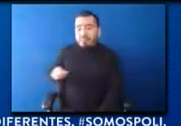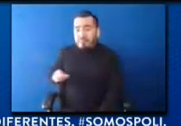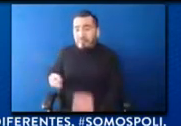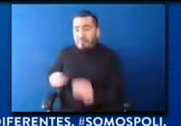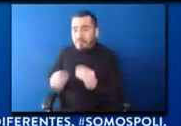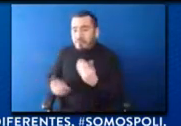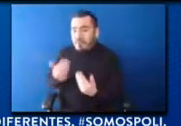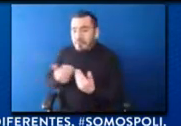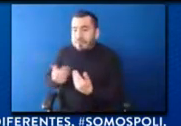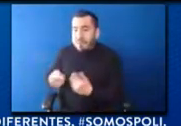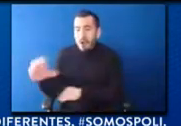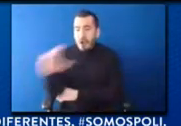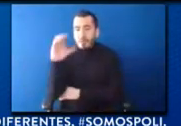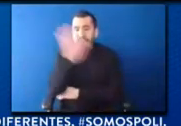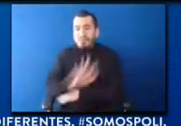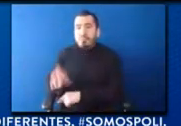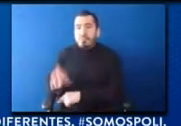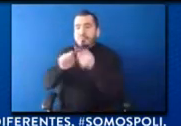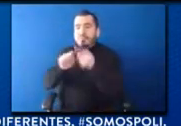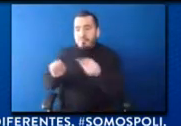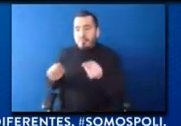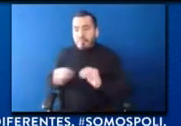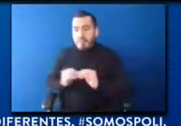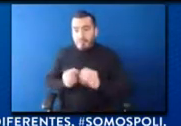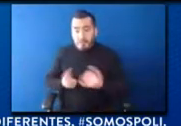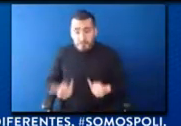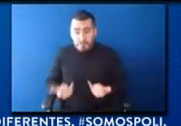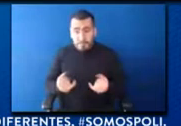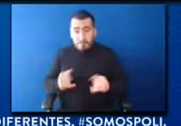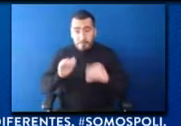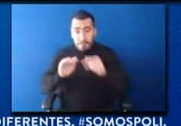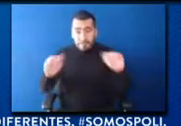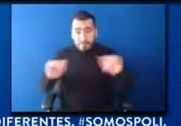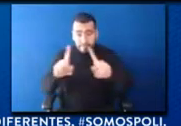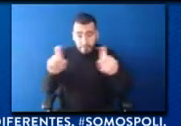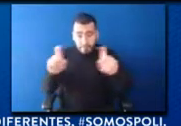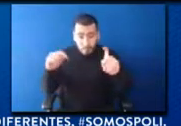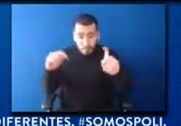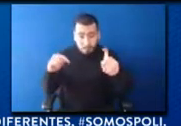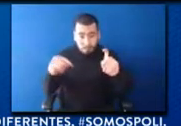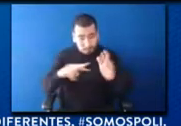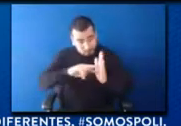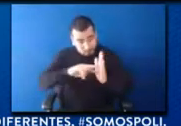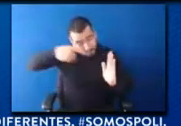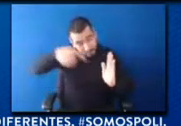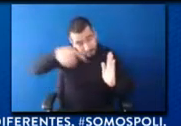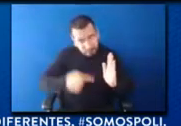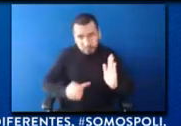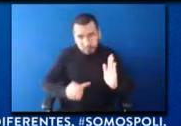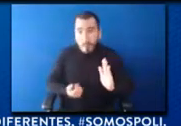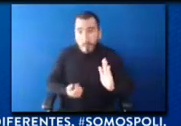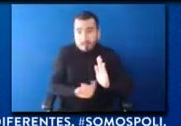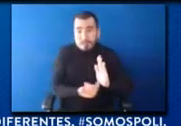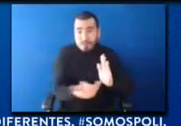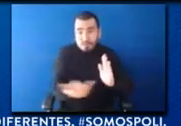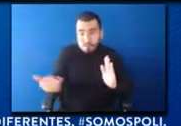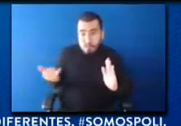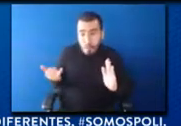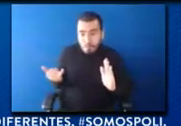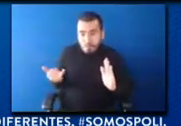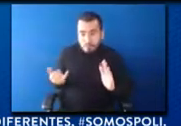país. Hoy la tecnología está presente, pero los cambios son cada vez más rápidos y